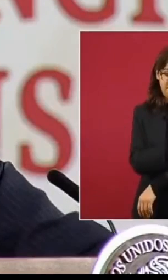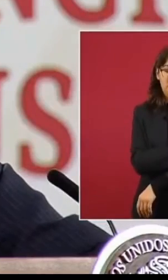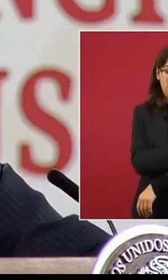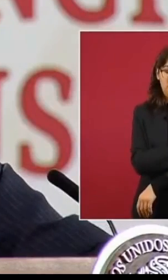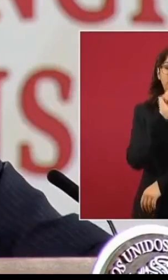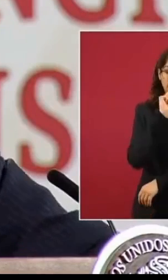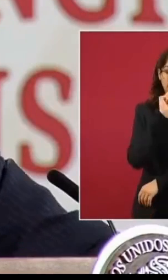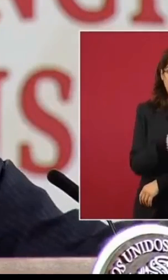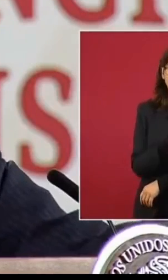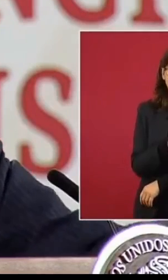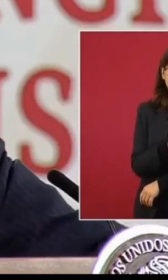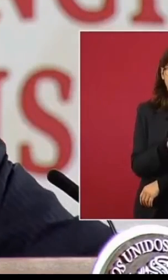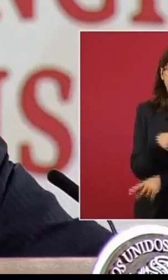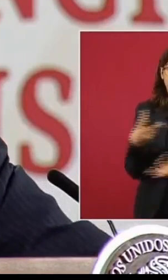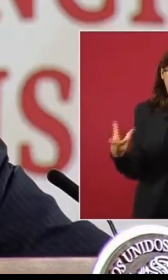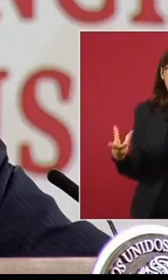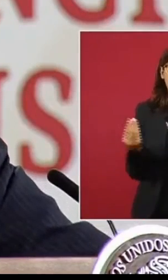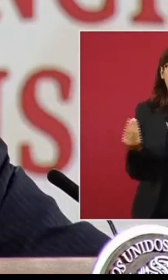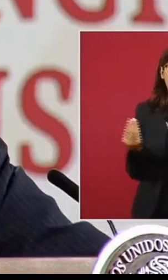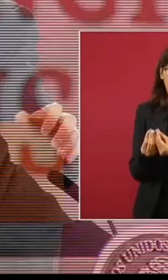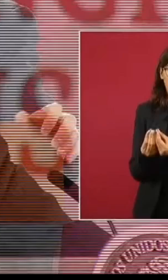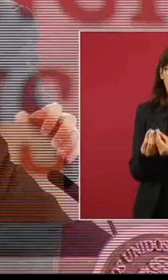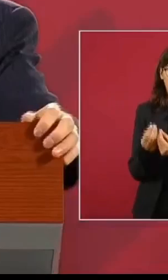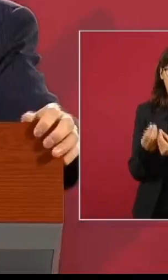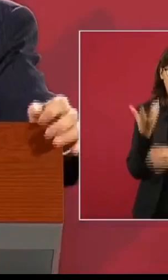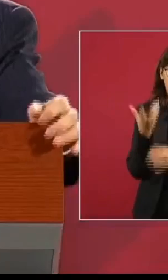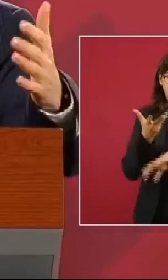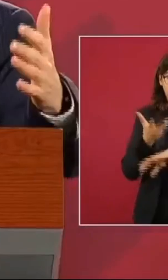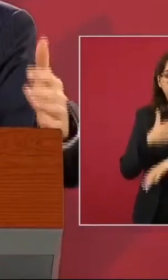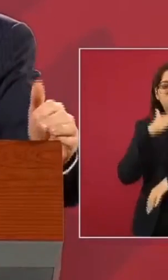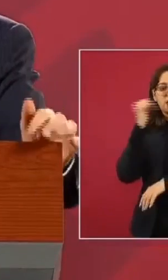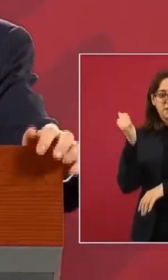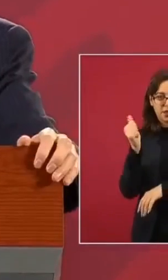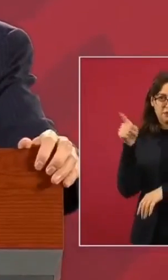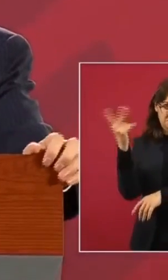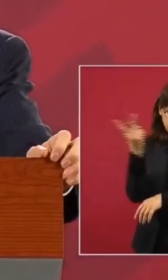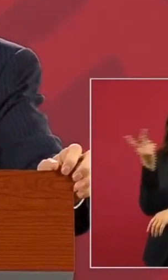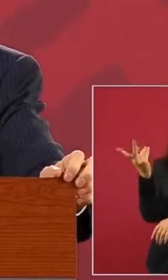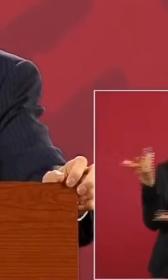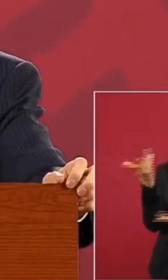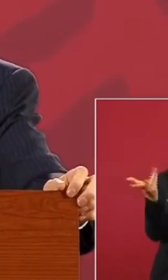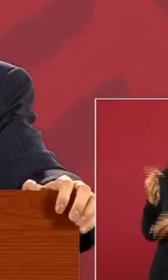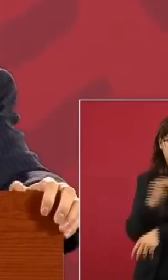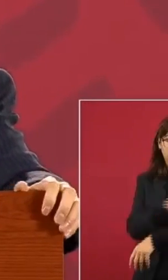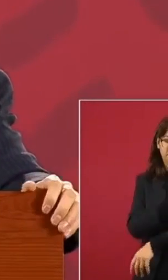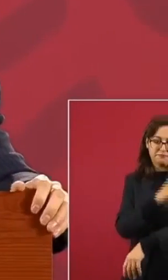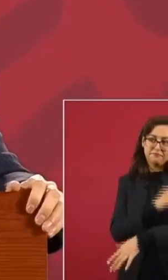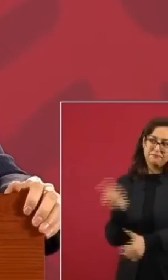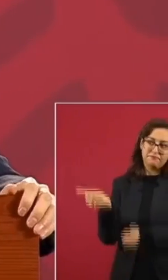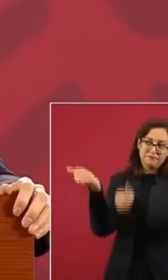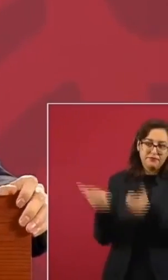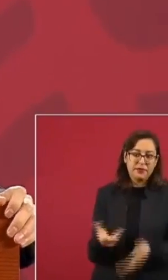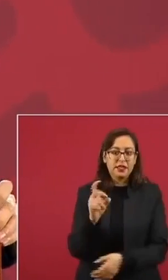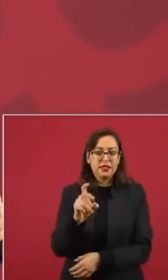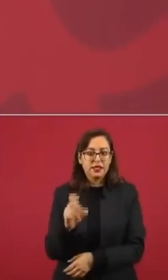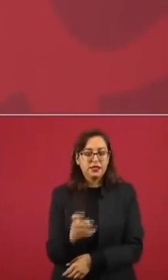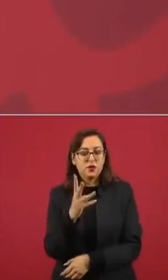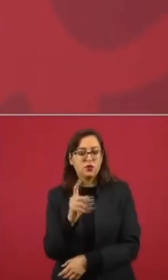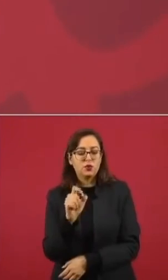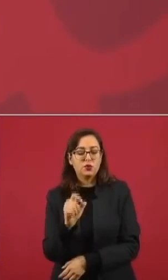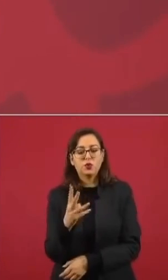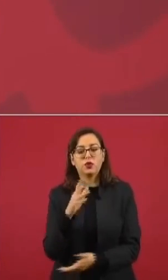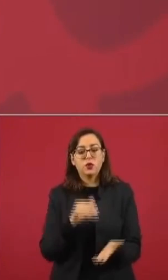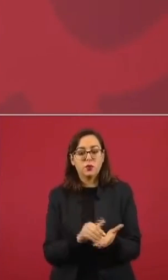Pfizer-BioNTech, una alianza estadounidense-alemana, y adquirir 34.4 millones de